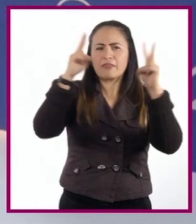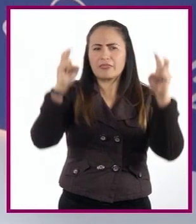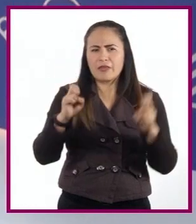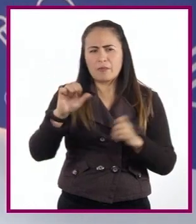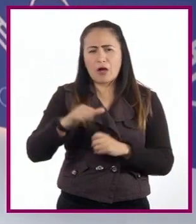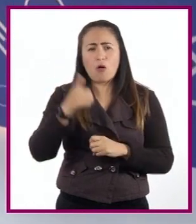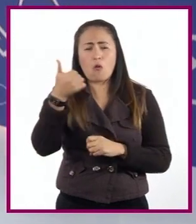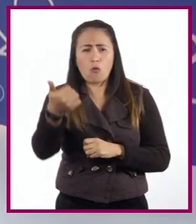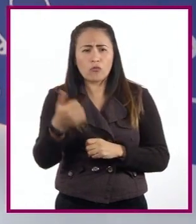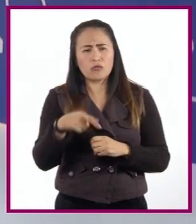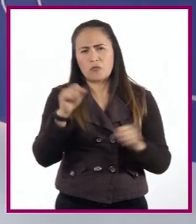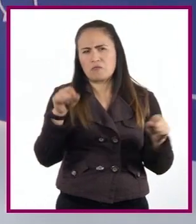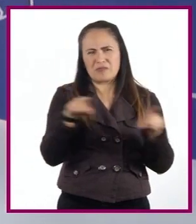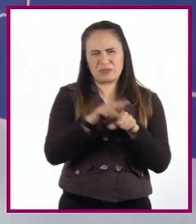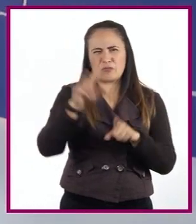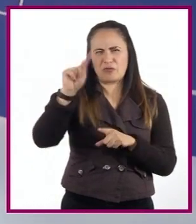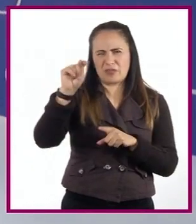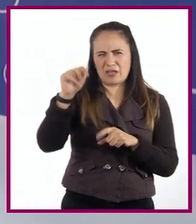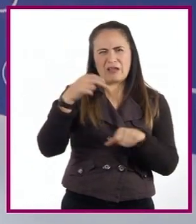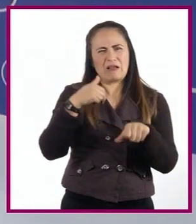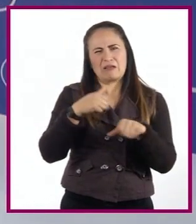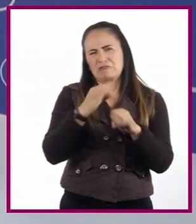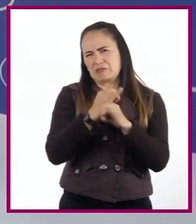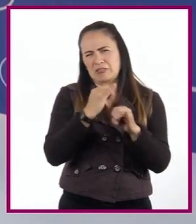medios nacionales o internacionales.